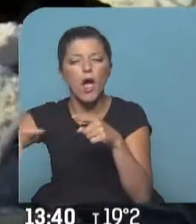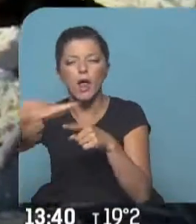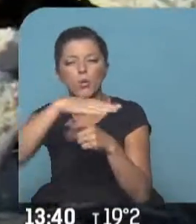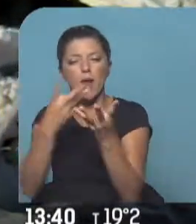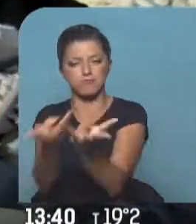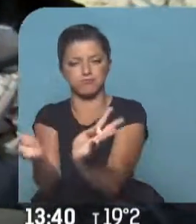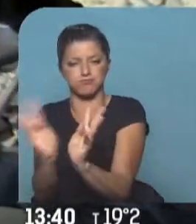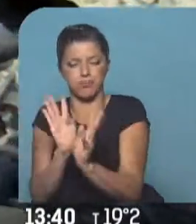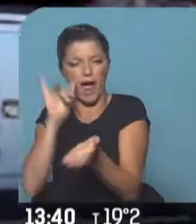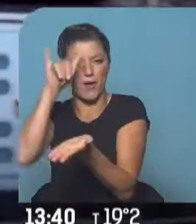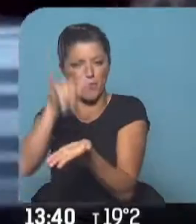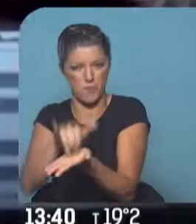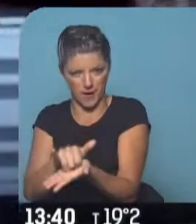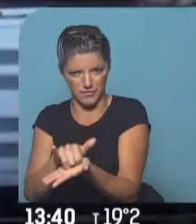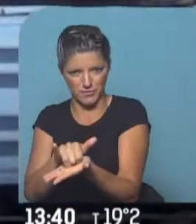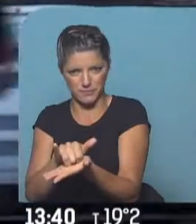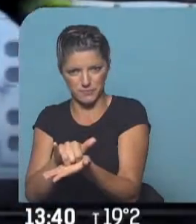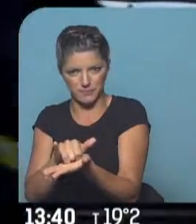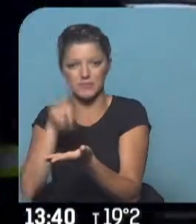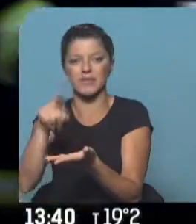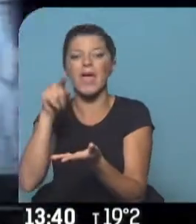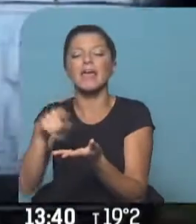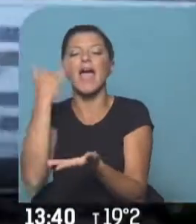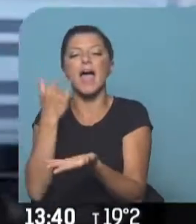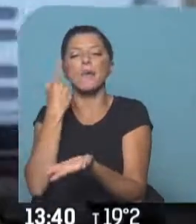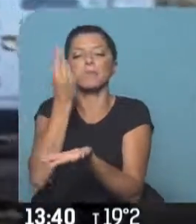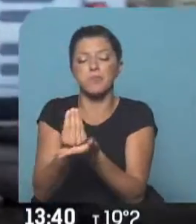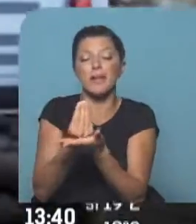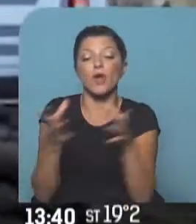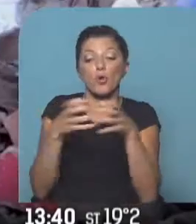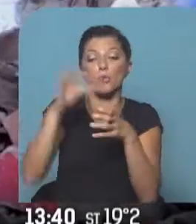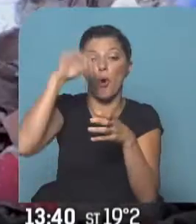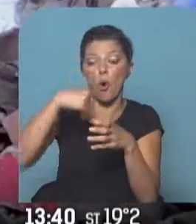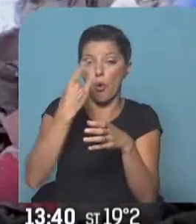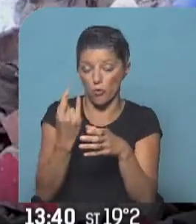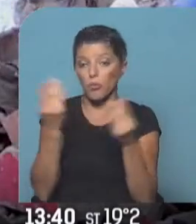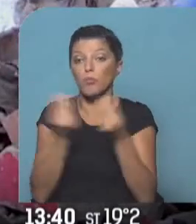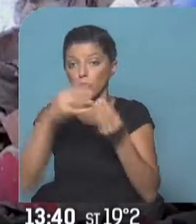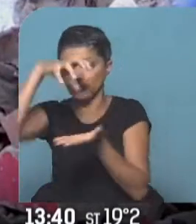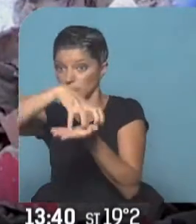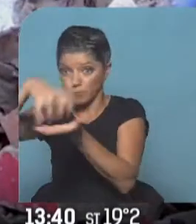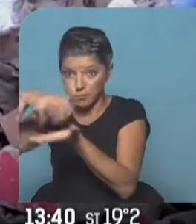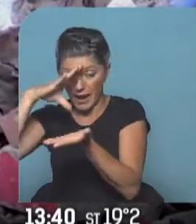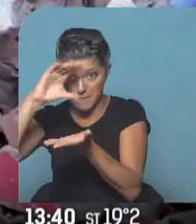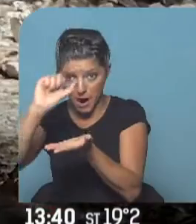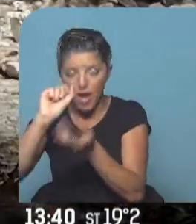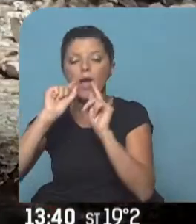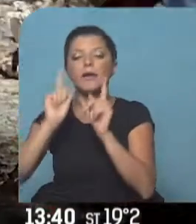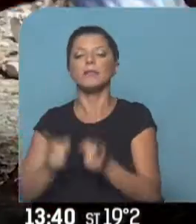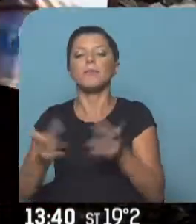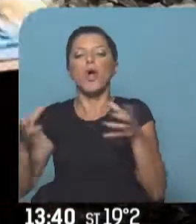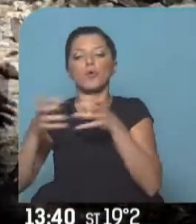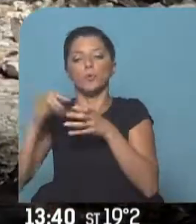del aeropuerto de Mogadiscio, donde se encuentra la representación de la ONU, la mayoría de las embajadas y la base de la Fuerza de Paz